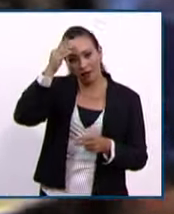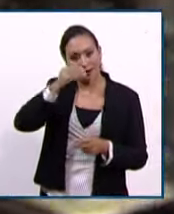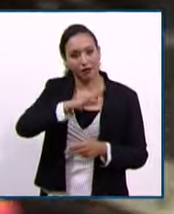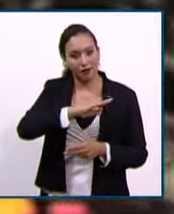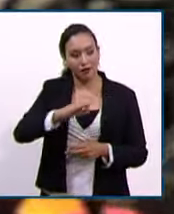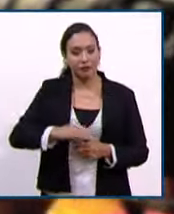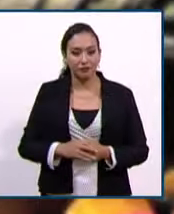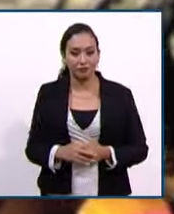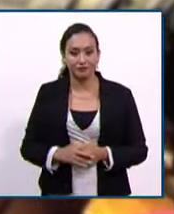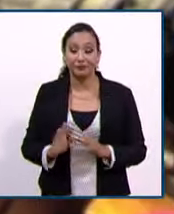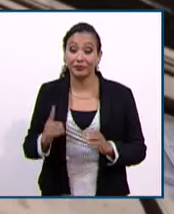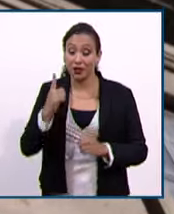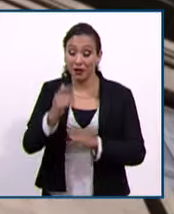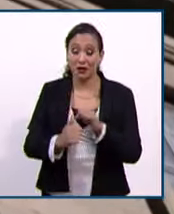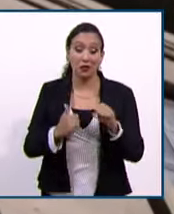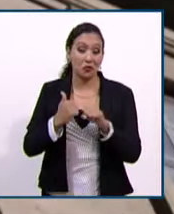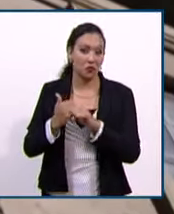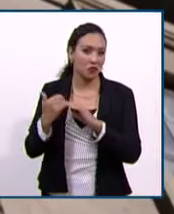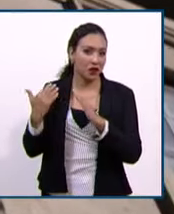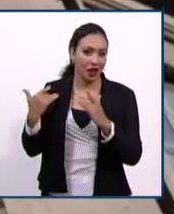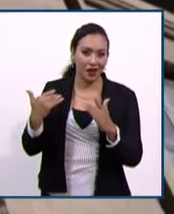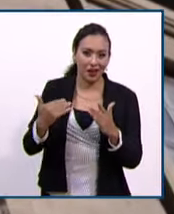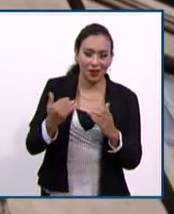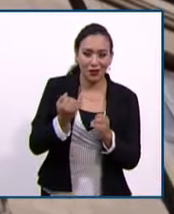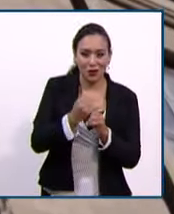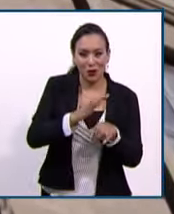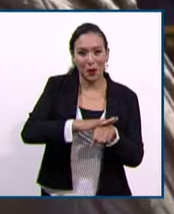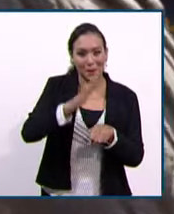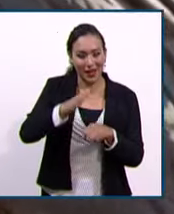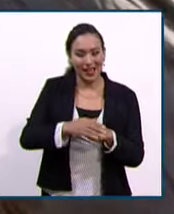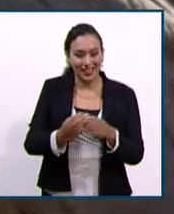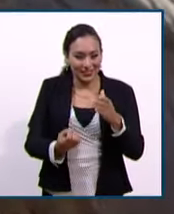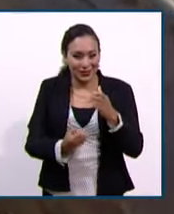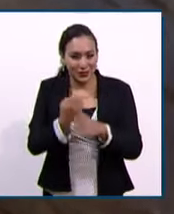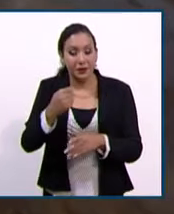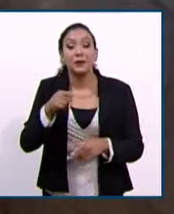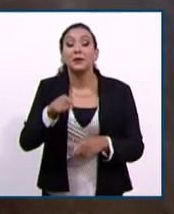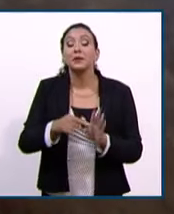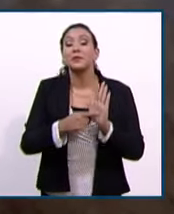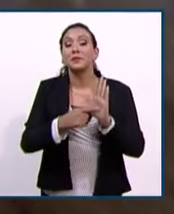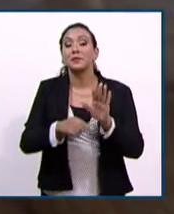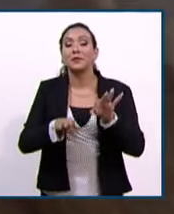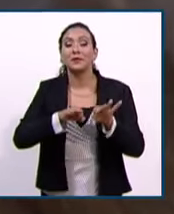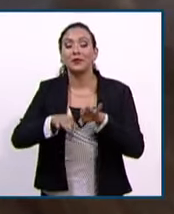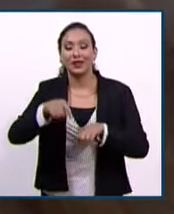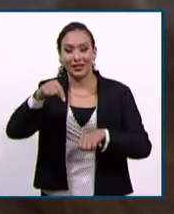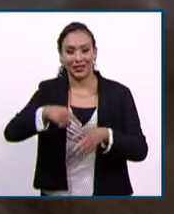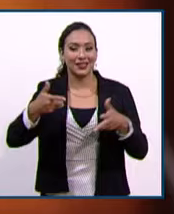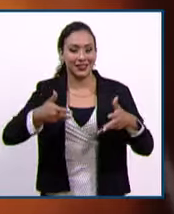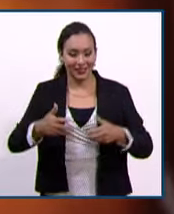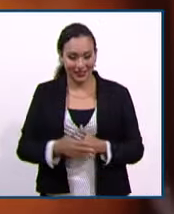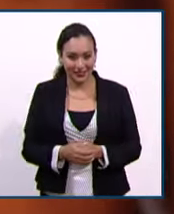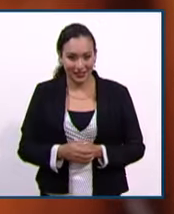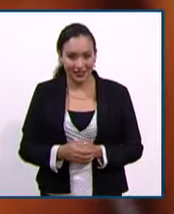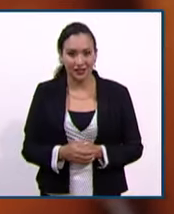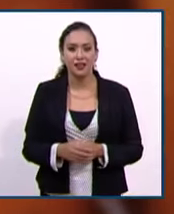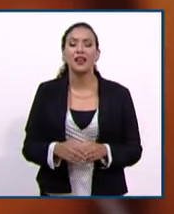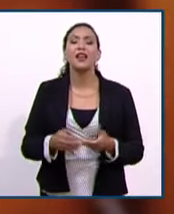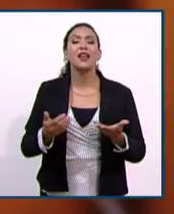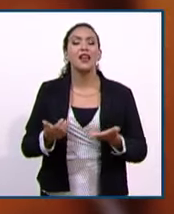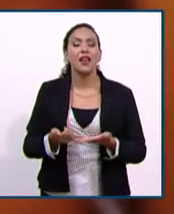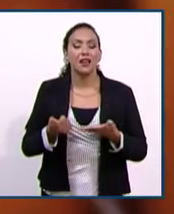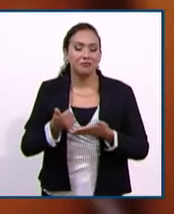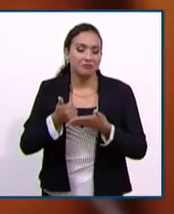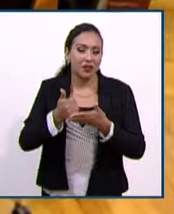Más de un año de programación renovada, con el objetivo de dar a conocer el trabajo que realiza la Justicia Federal y fomentar la cultura